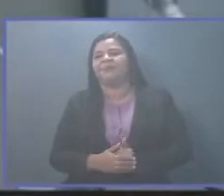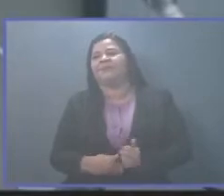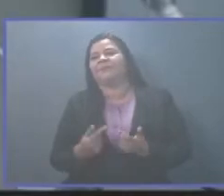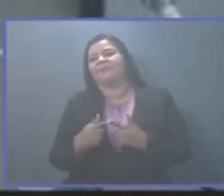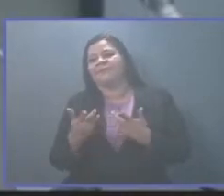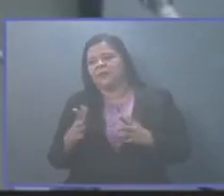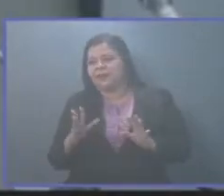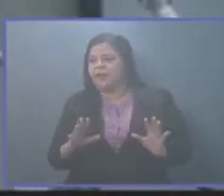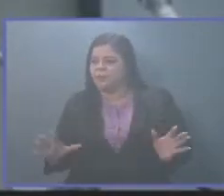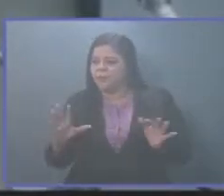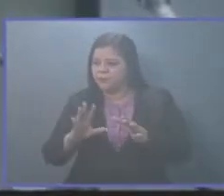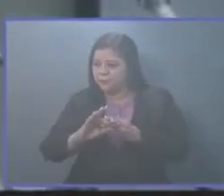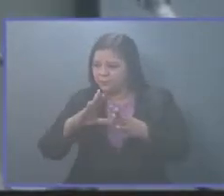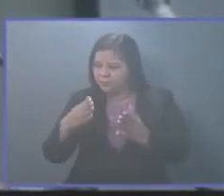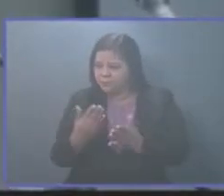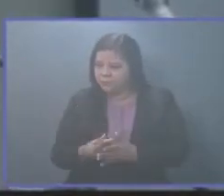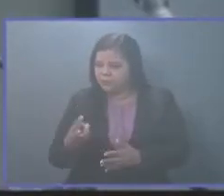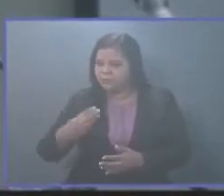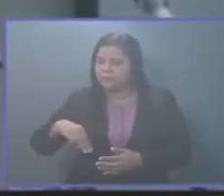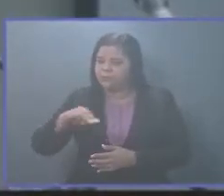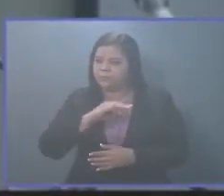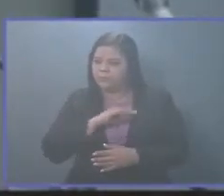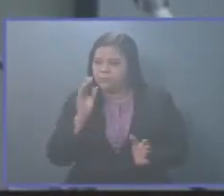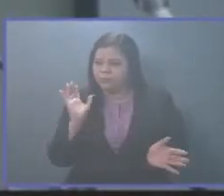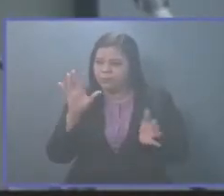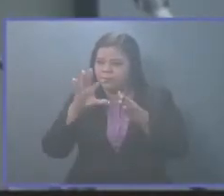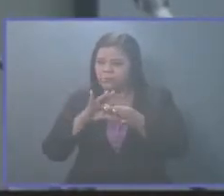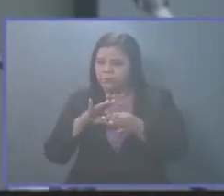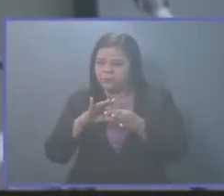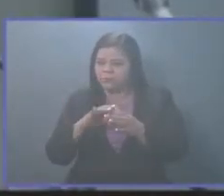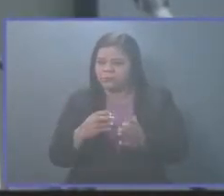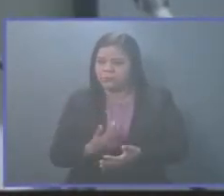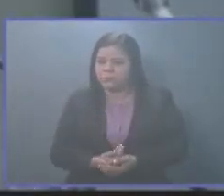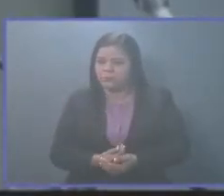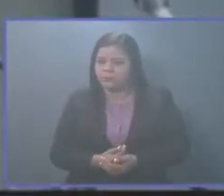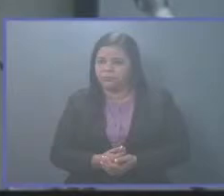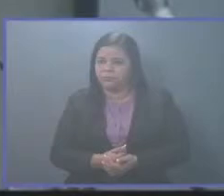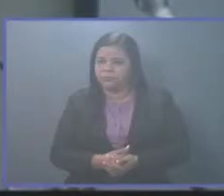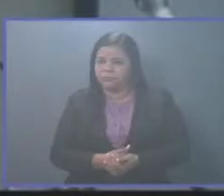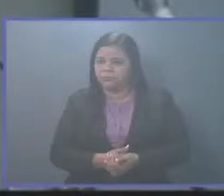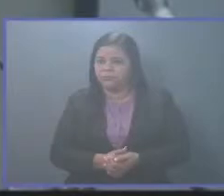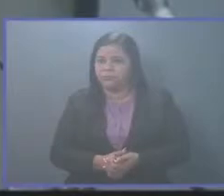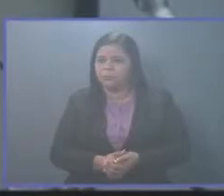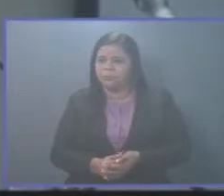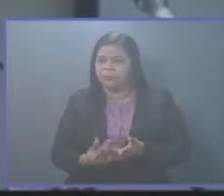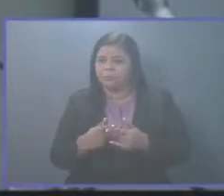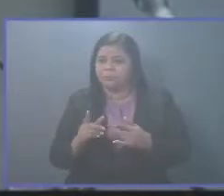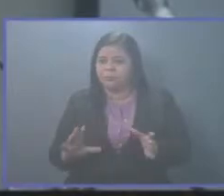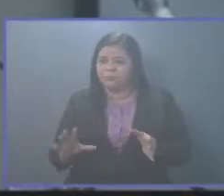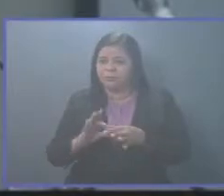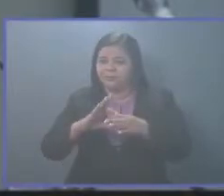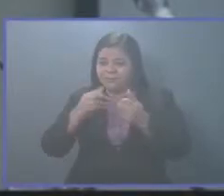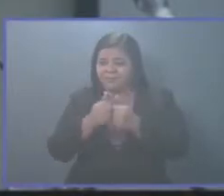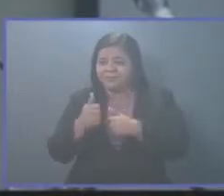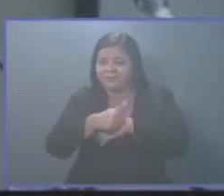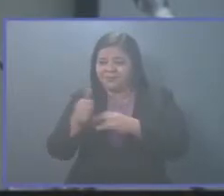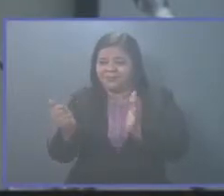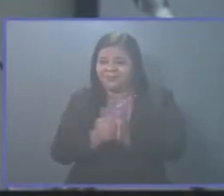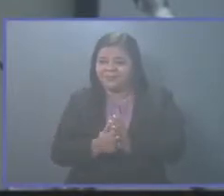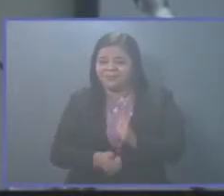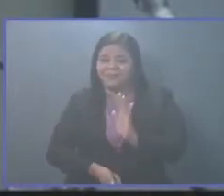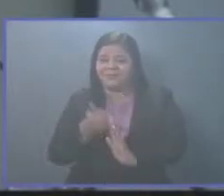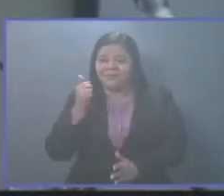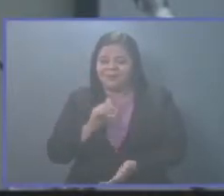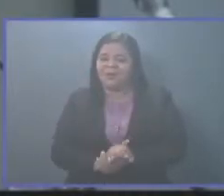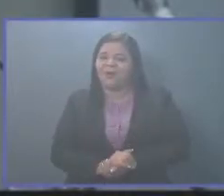Quinto, el Ministerio de Hacienda restó el 89.3% de los recursos asignados por la Asamblea Legislativa al Fondo de